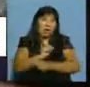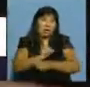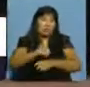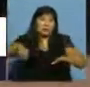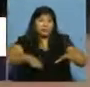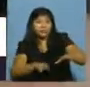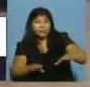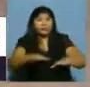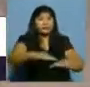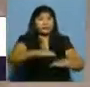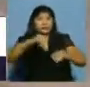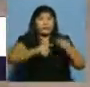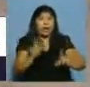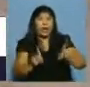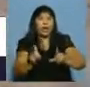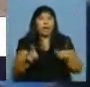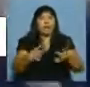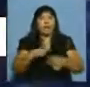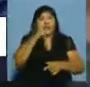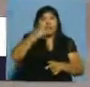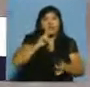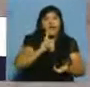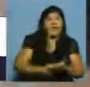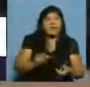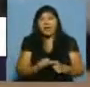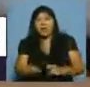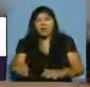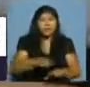hacer algunas maniobras para evitar